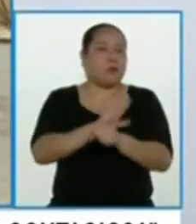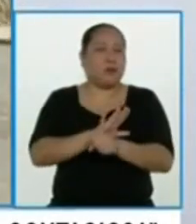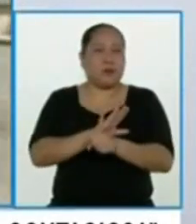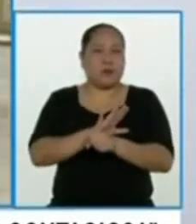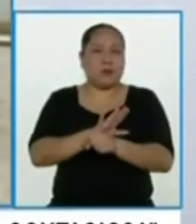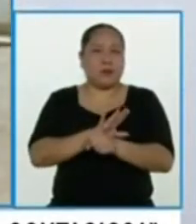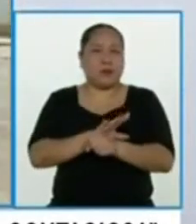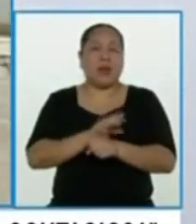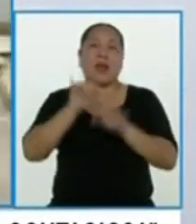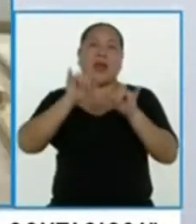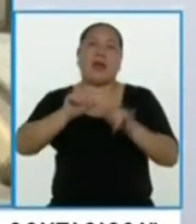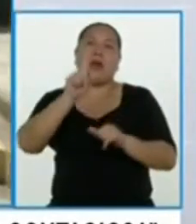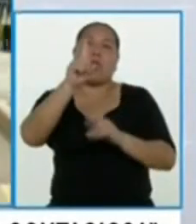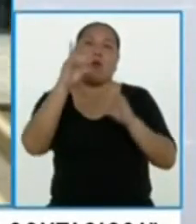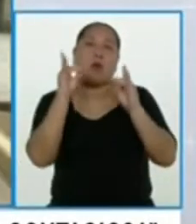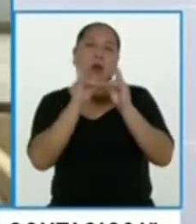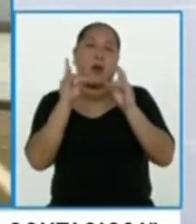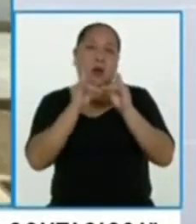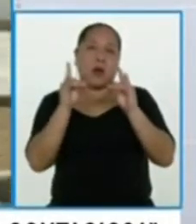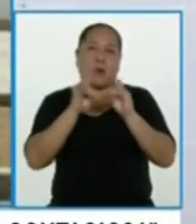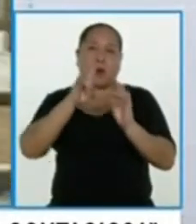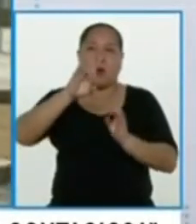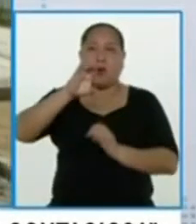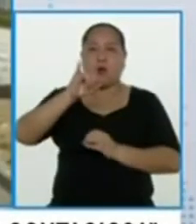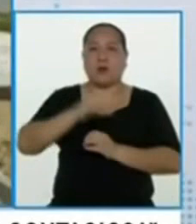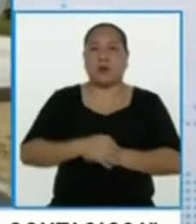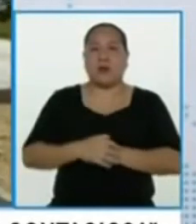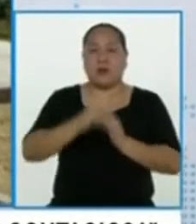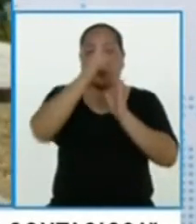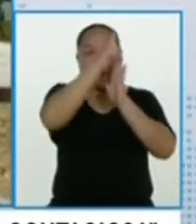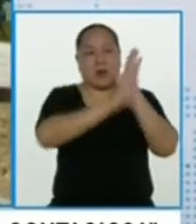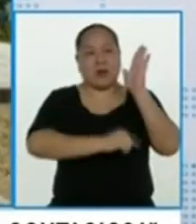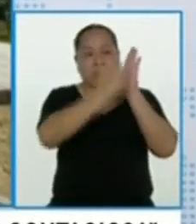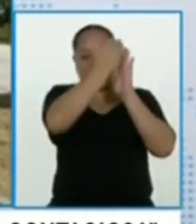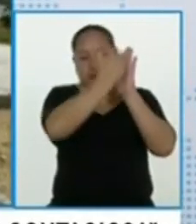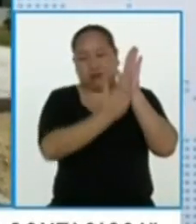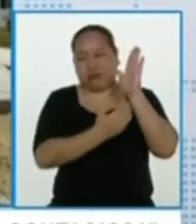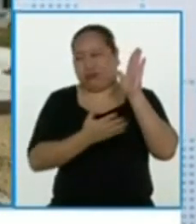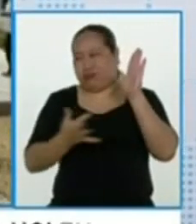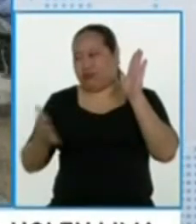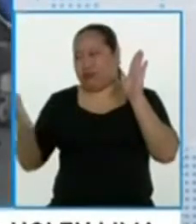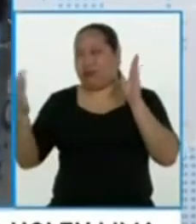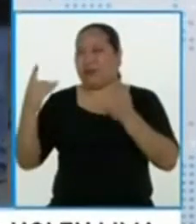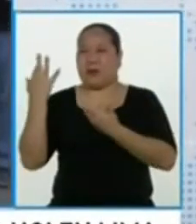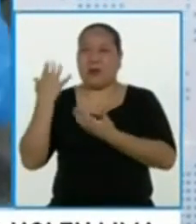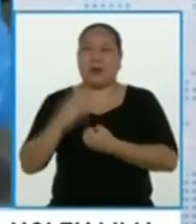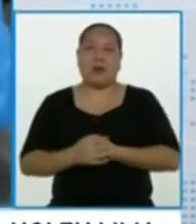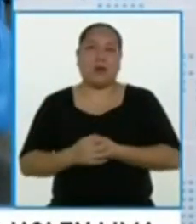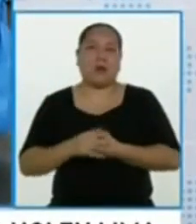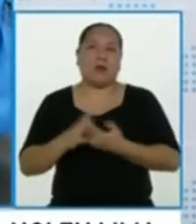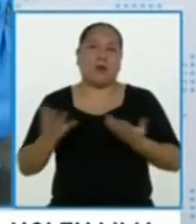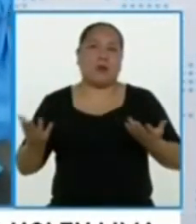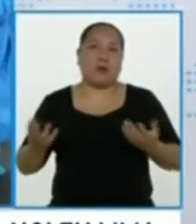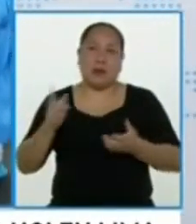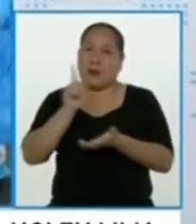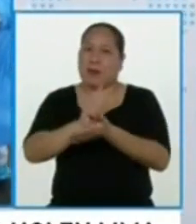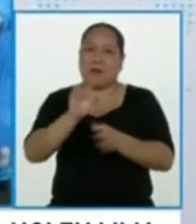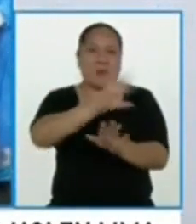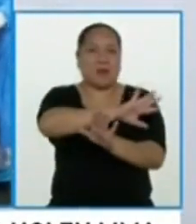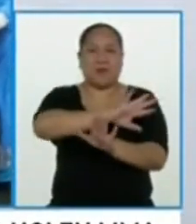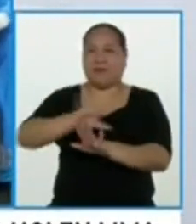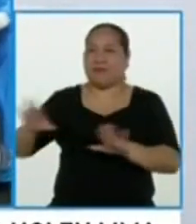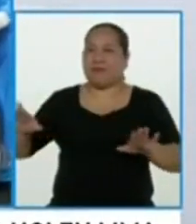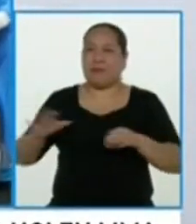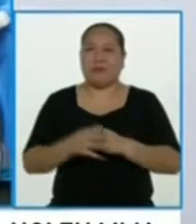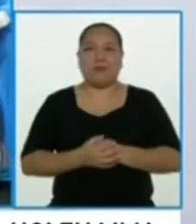Una. Queda una. Porque detrás de ese uno hay una lista de espera, Dios sabe qué tan larga. Por lo tanto, ya no hay ninguna. Bueno, pues ya quedó ya. Ya. Doctor,